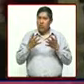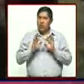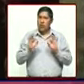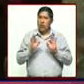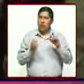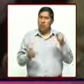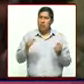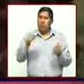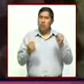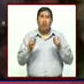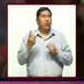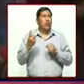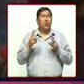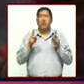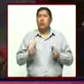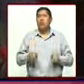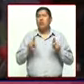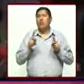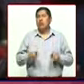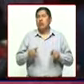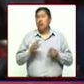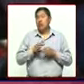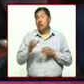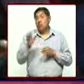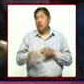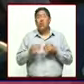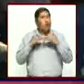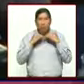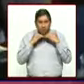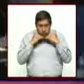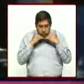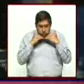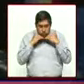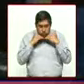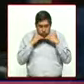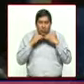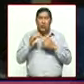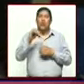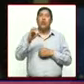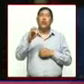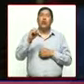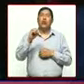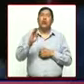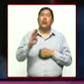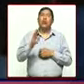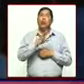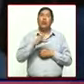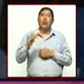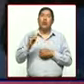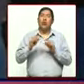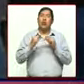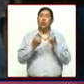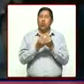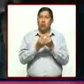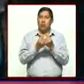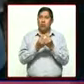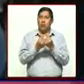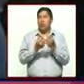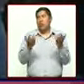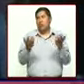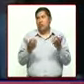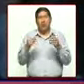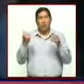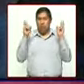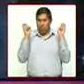de vehículo, solamente están las personas que están cumpliendo la vigilia de la Central Obrera Boliviana y ramas afines. Claro, y que es con